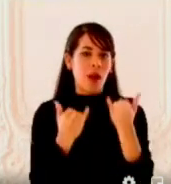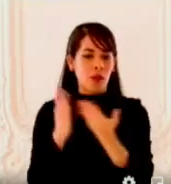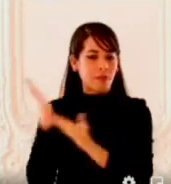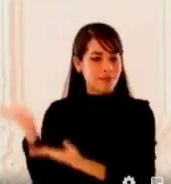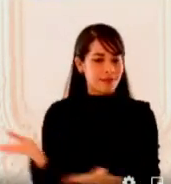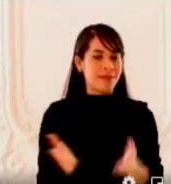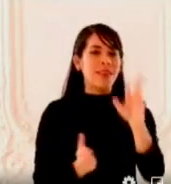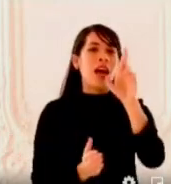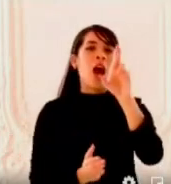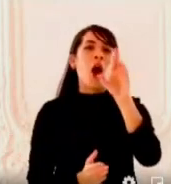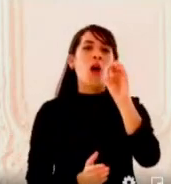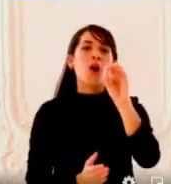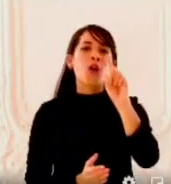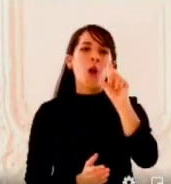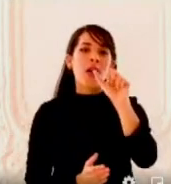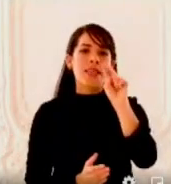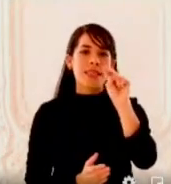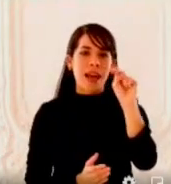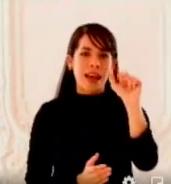permito.